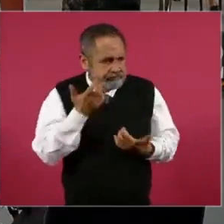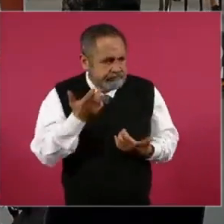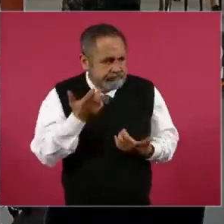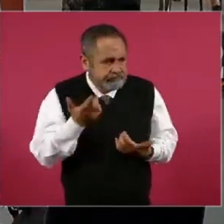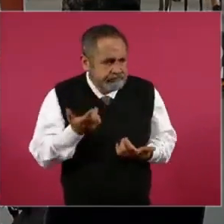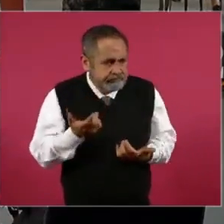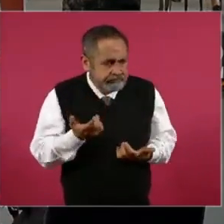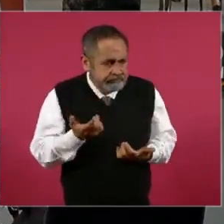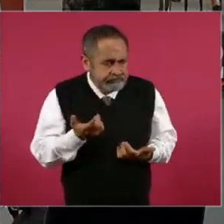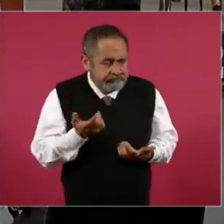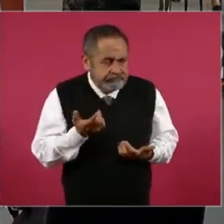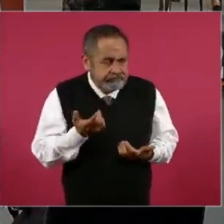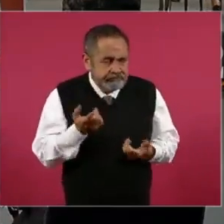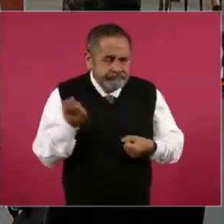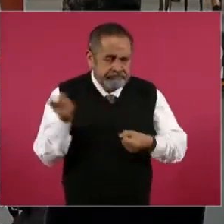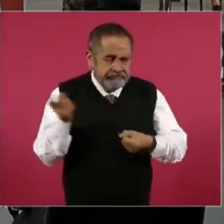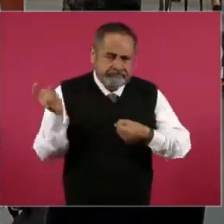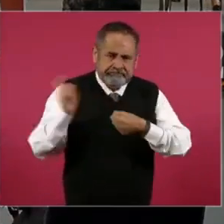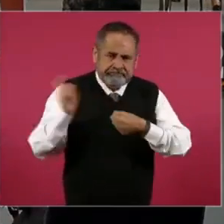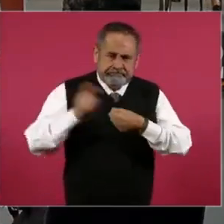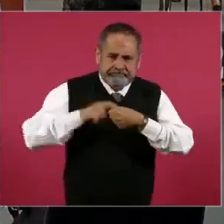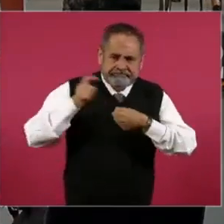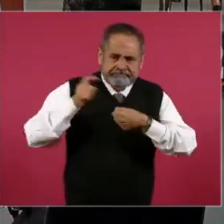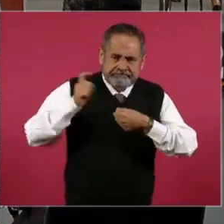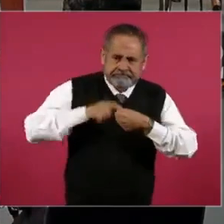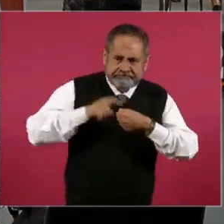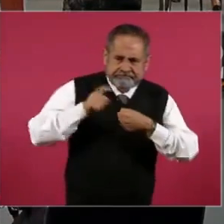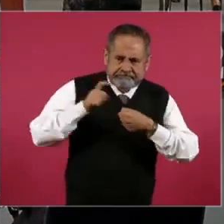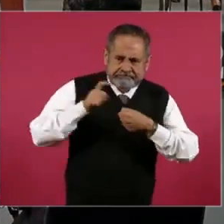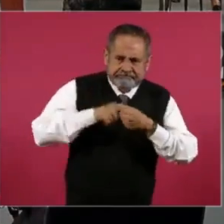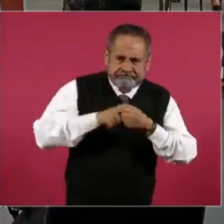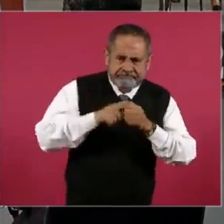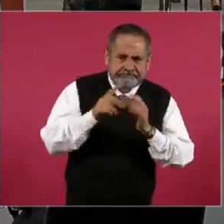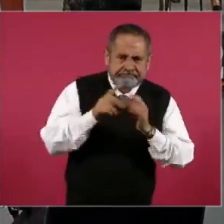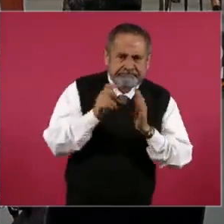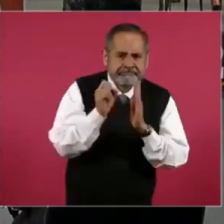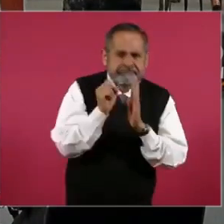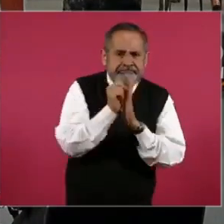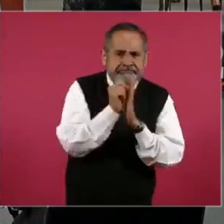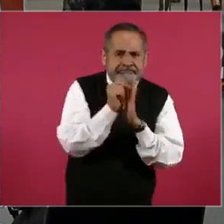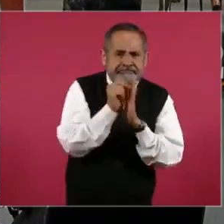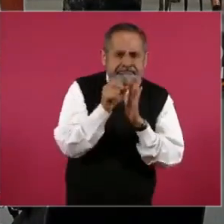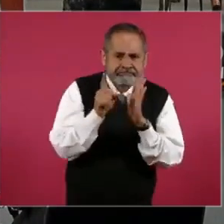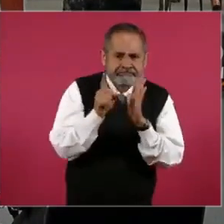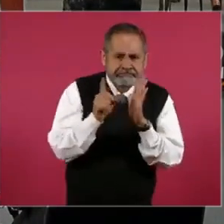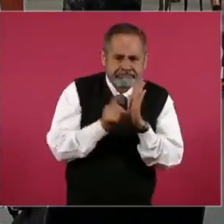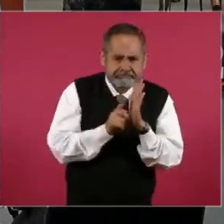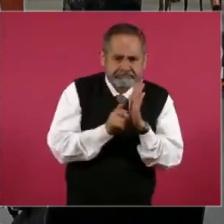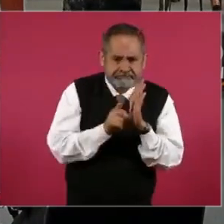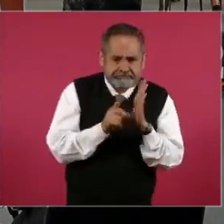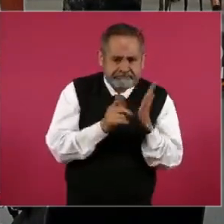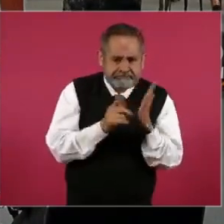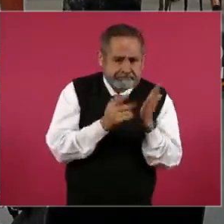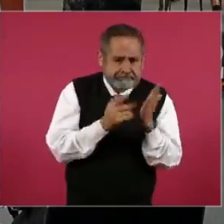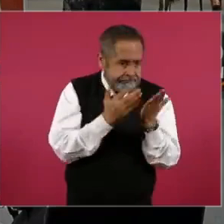pasaran a una elección por voto popular, se les puede seleccionar por medio